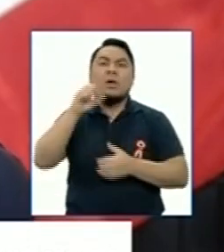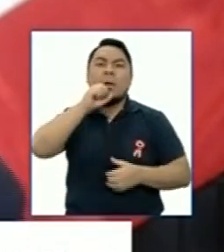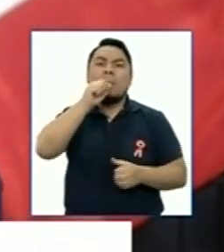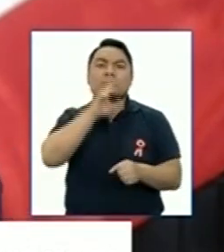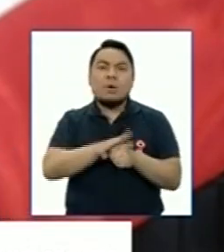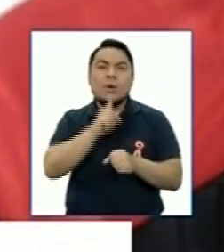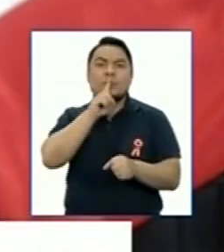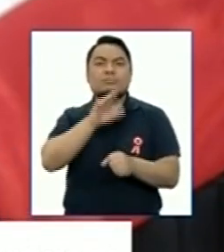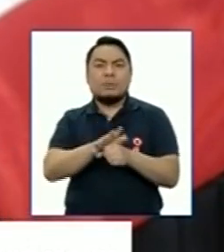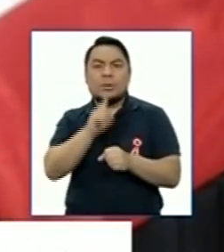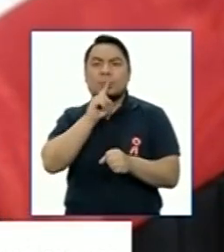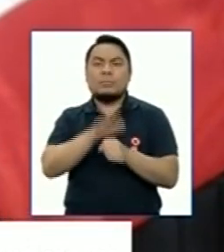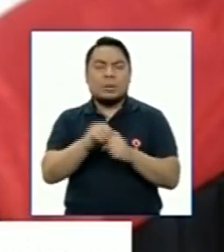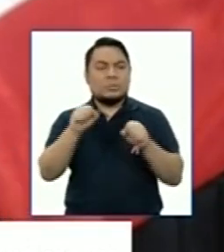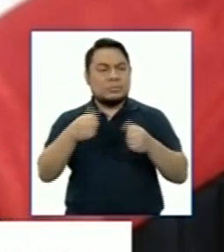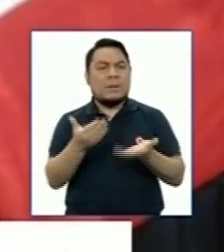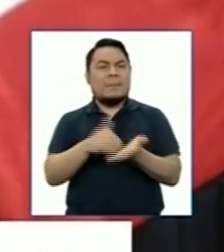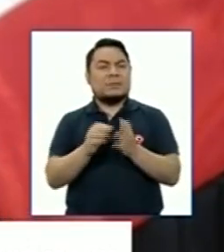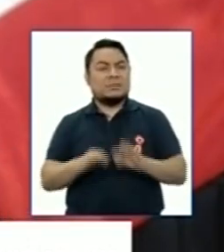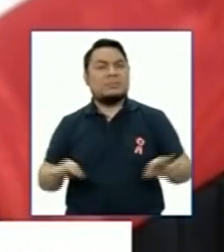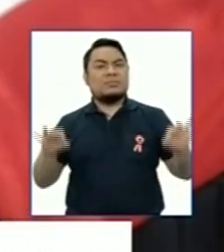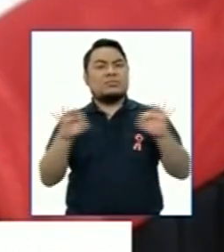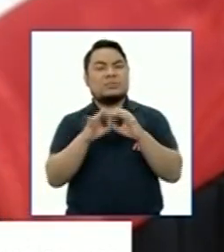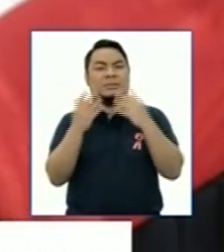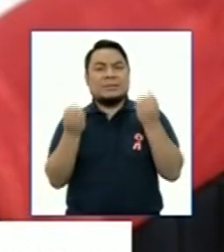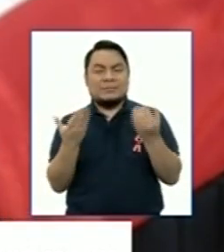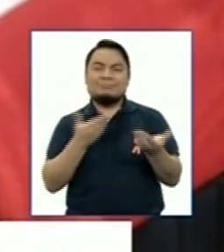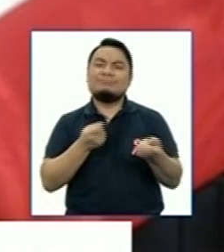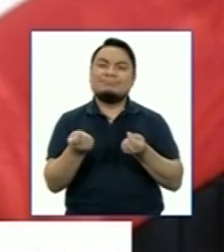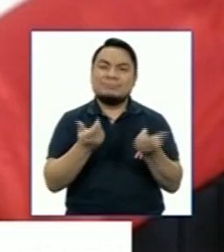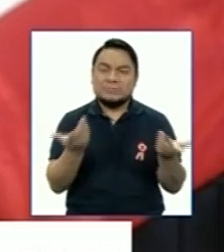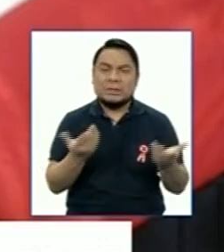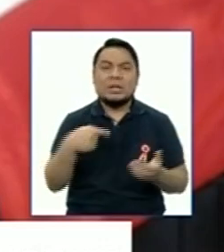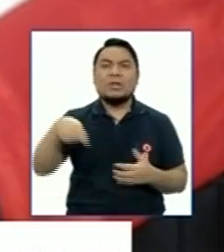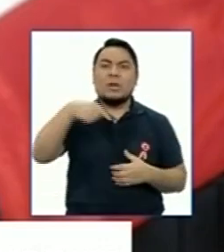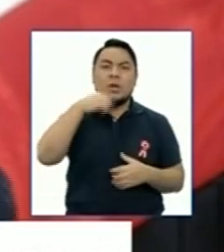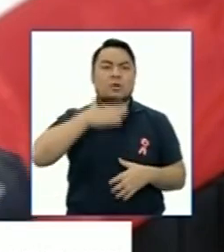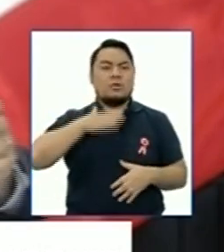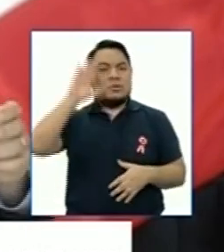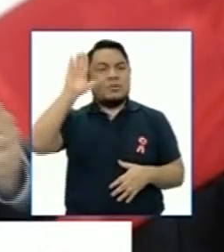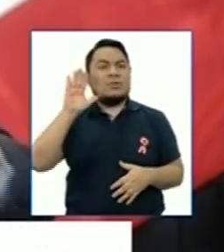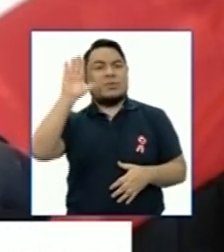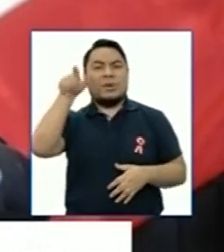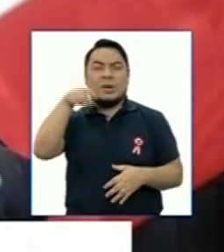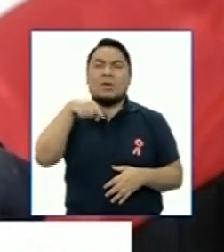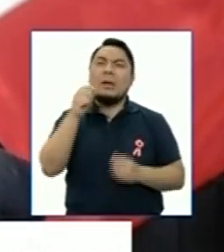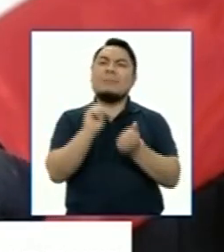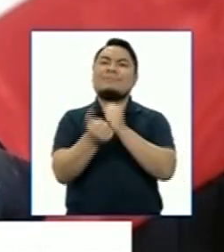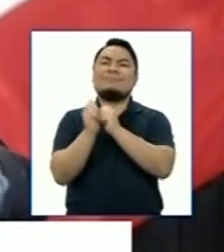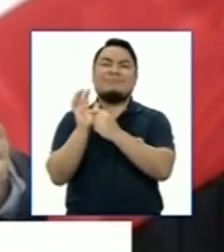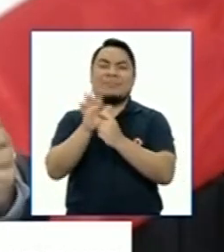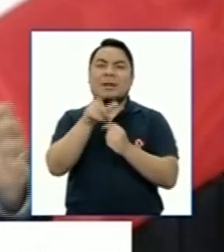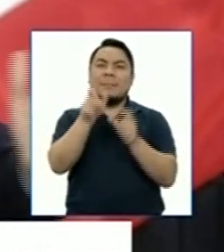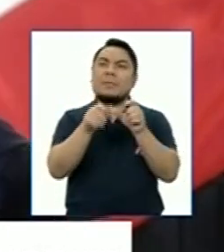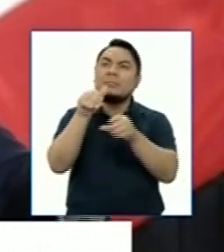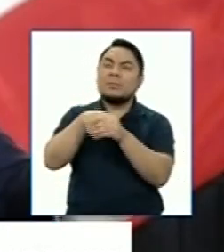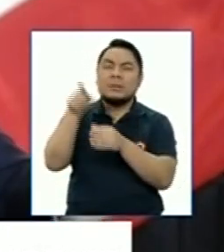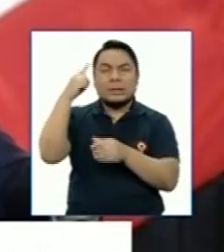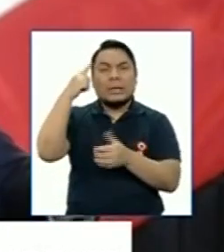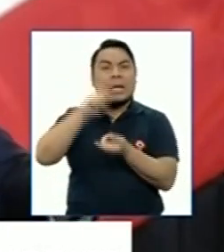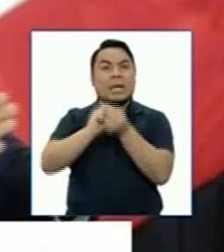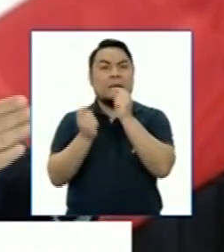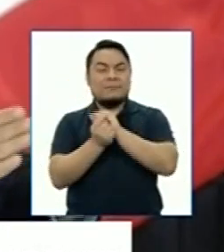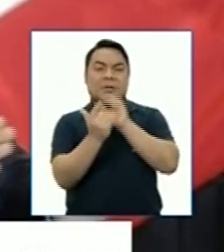poderes del estado de otras instituciones convence a los congresistas de que pues tienen que reexaminar las decisiones que tomaron el